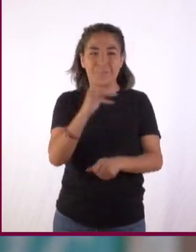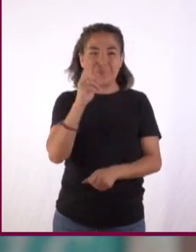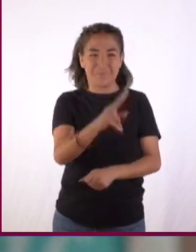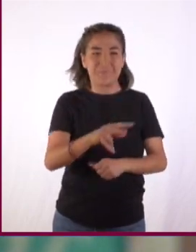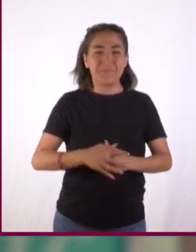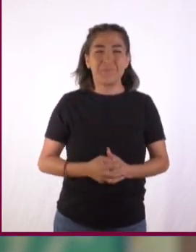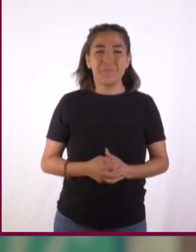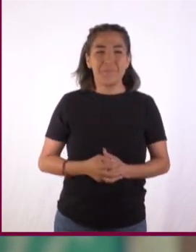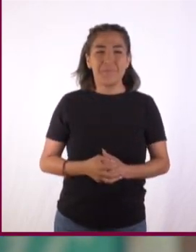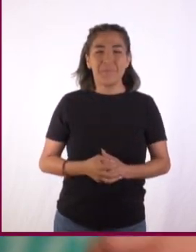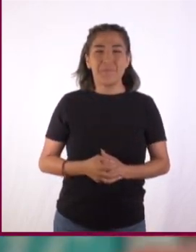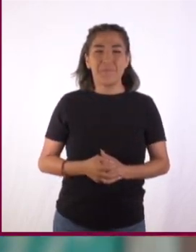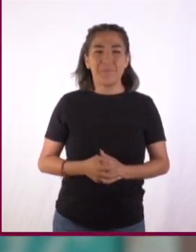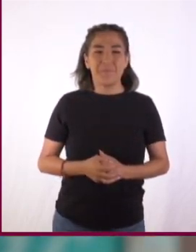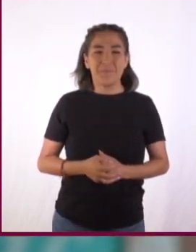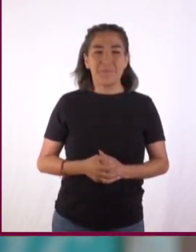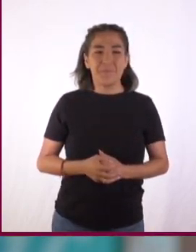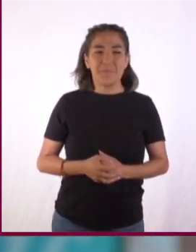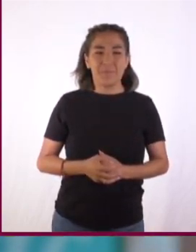conceptos, porque mira, A ver.